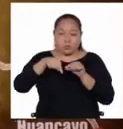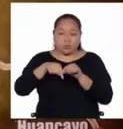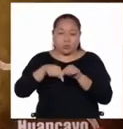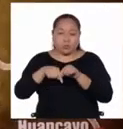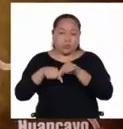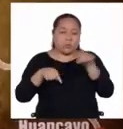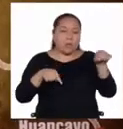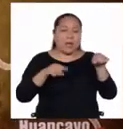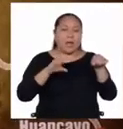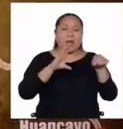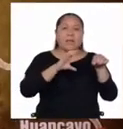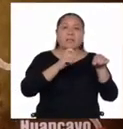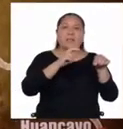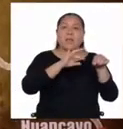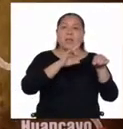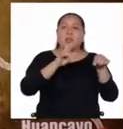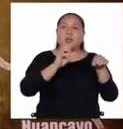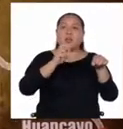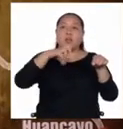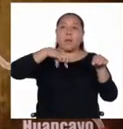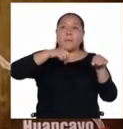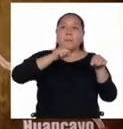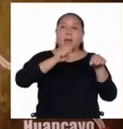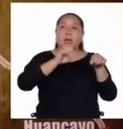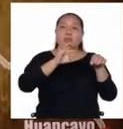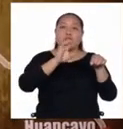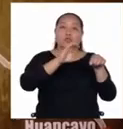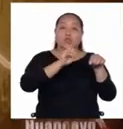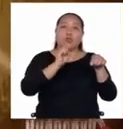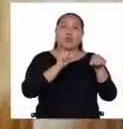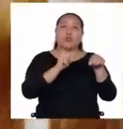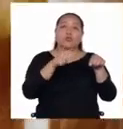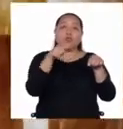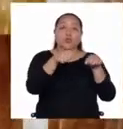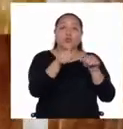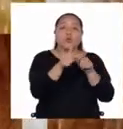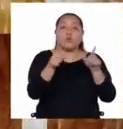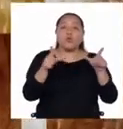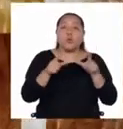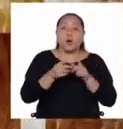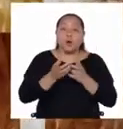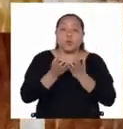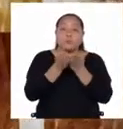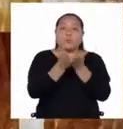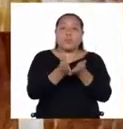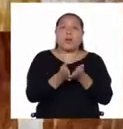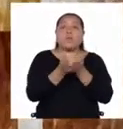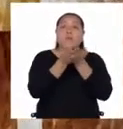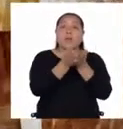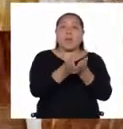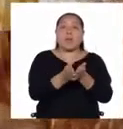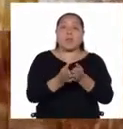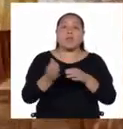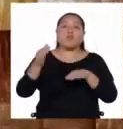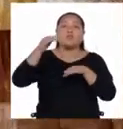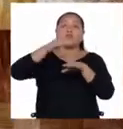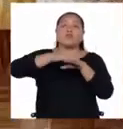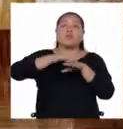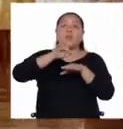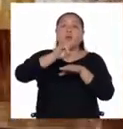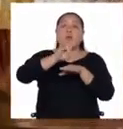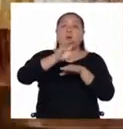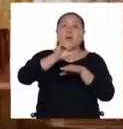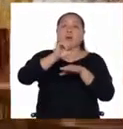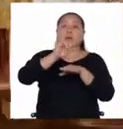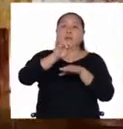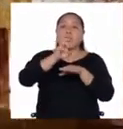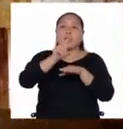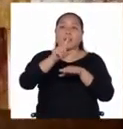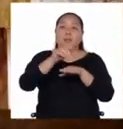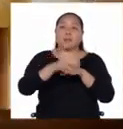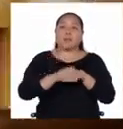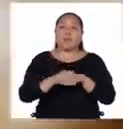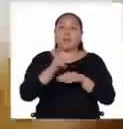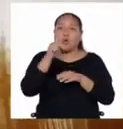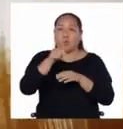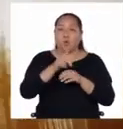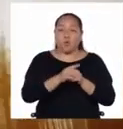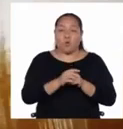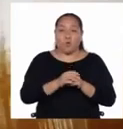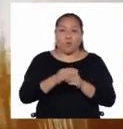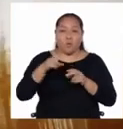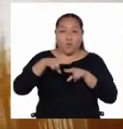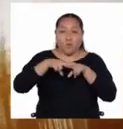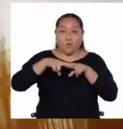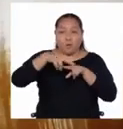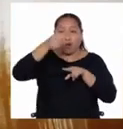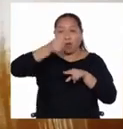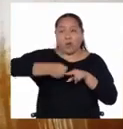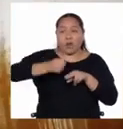de Pasco, hasta un lugar navegable sobre el Ucayali, un ferrocarril al oriente. Se